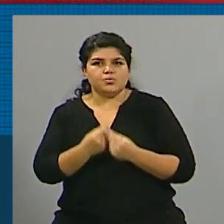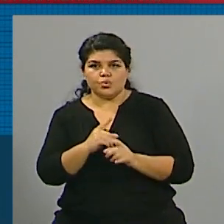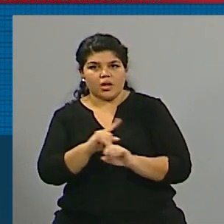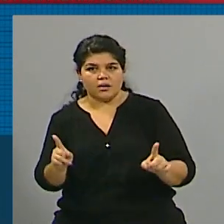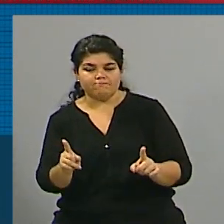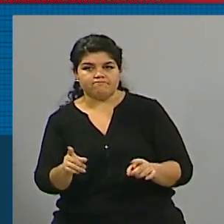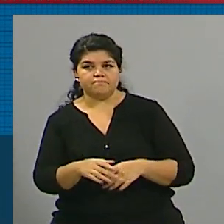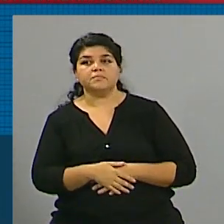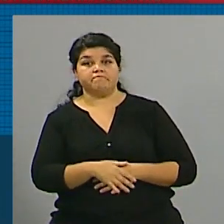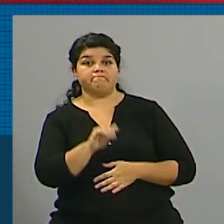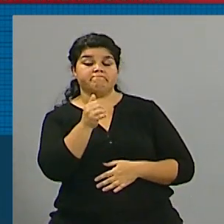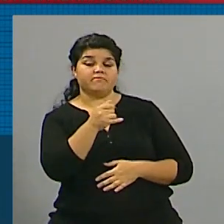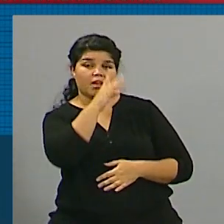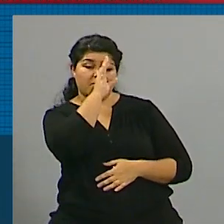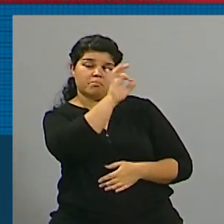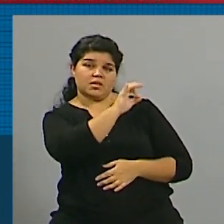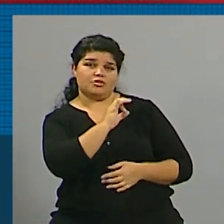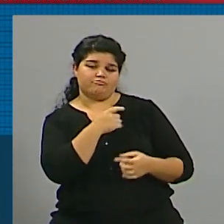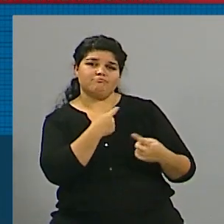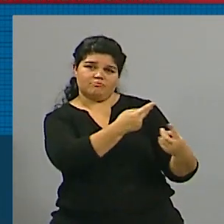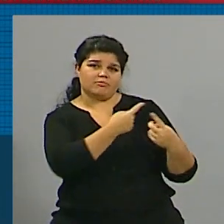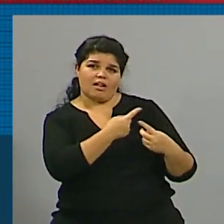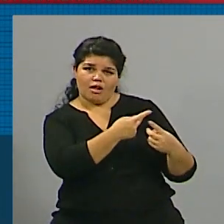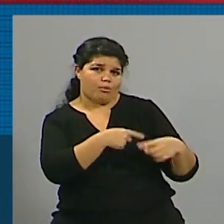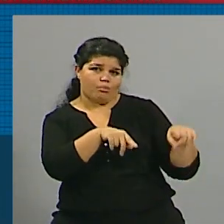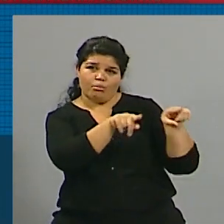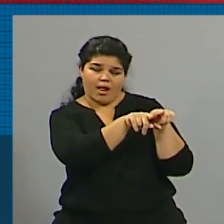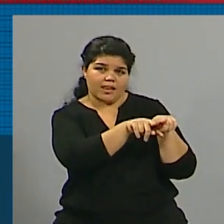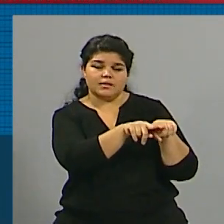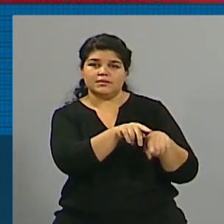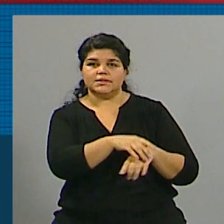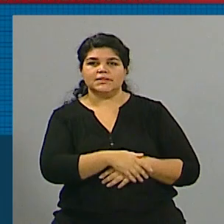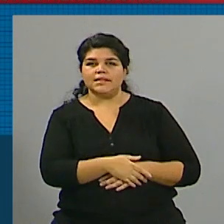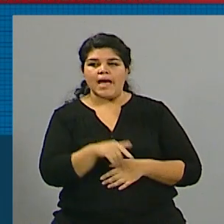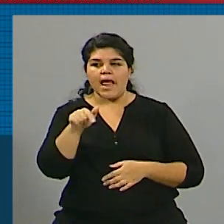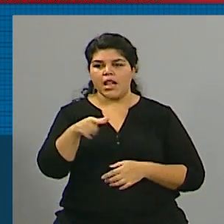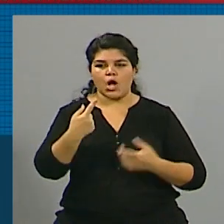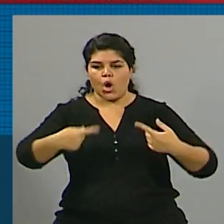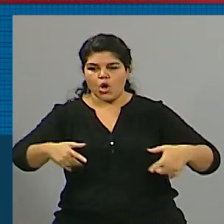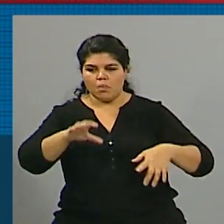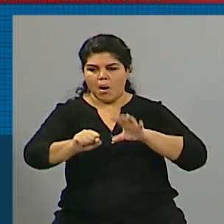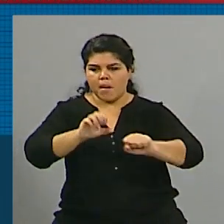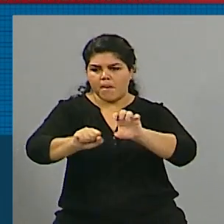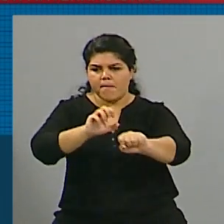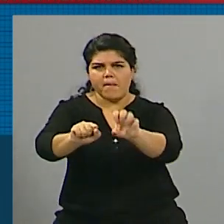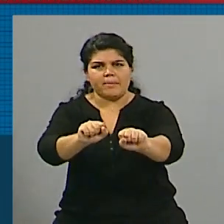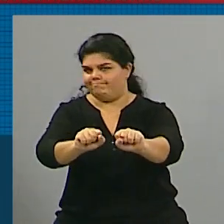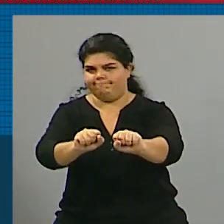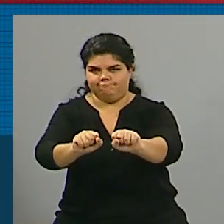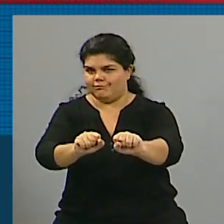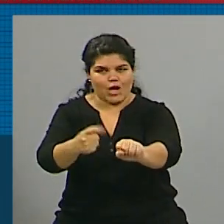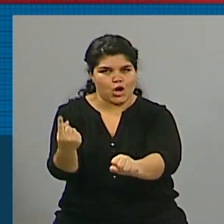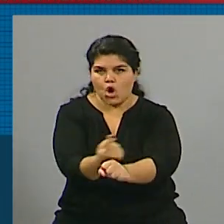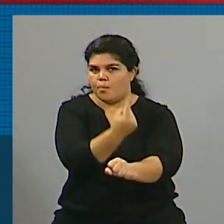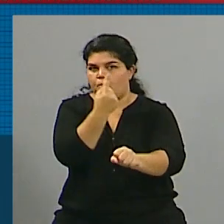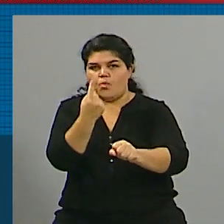Comparto en la lectura de que se ve un Zelensky resignado a no obtener todo lo que él pretendía, en el sentido de que hay que